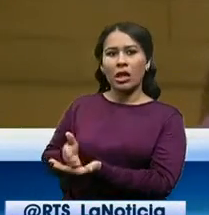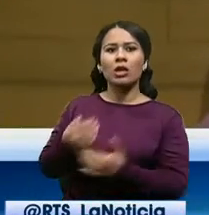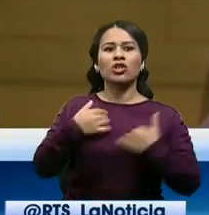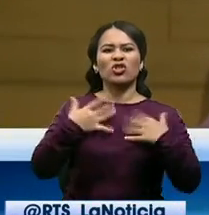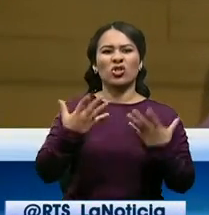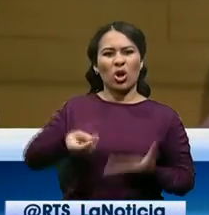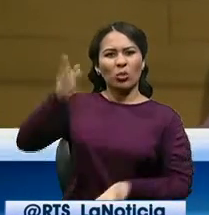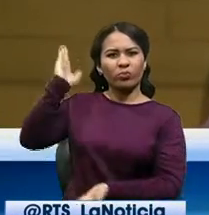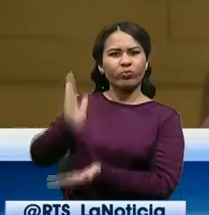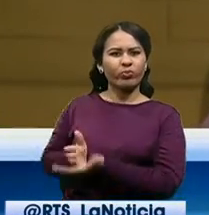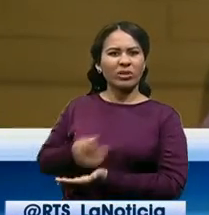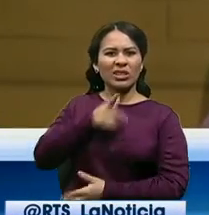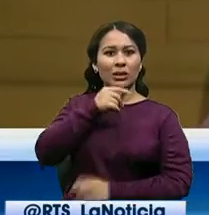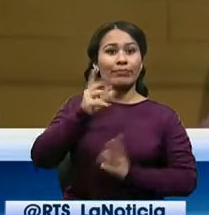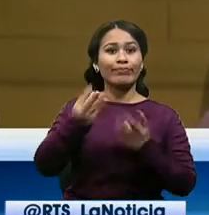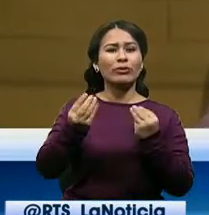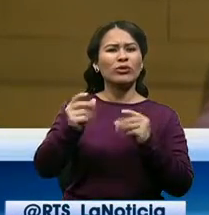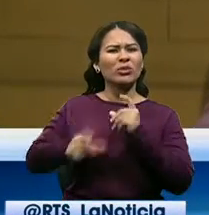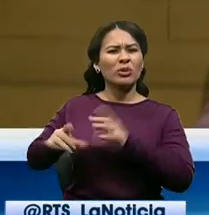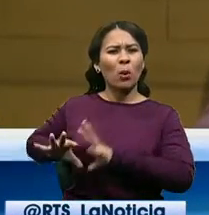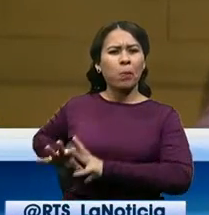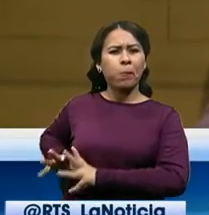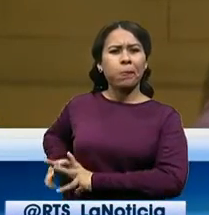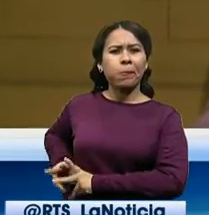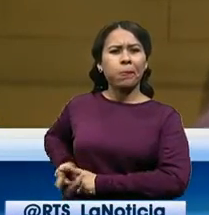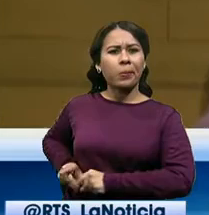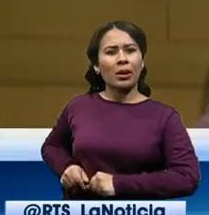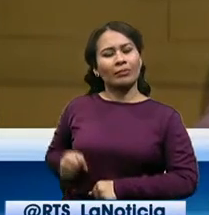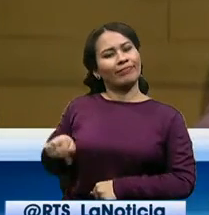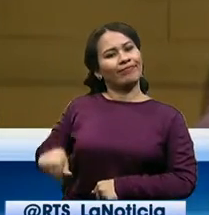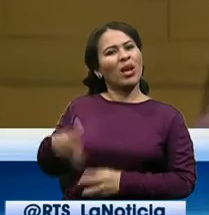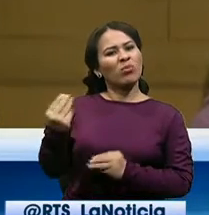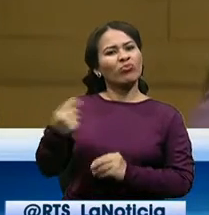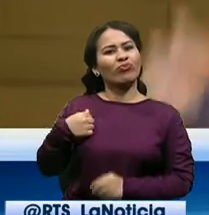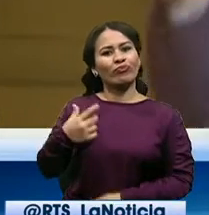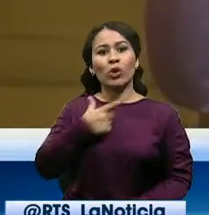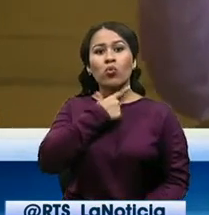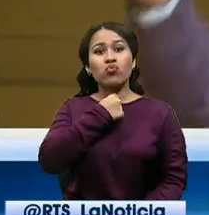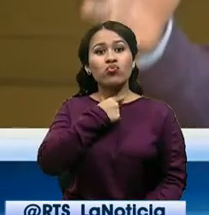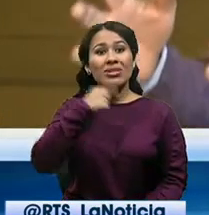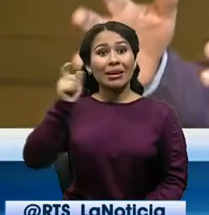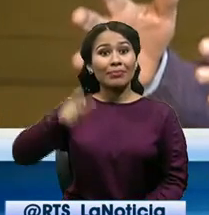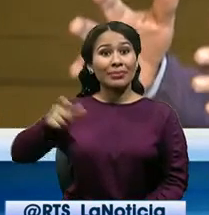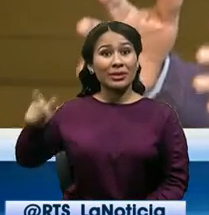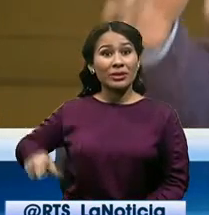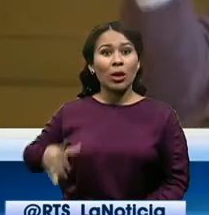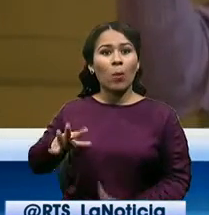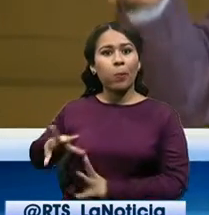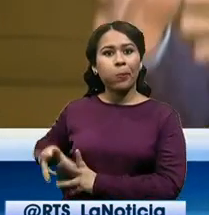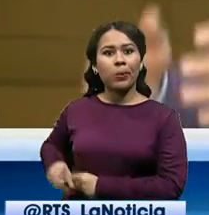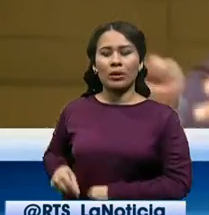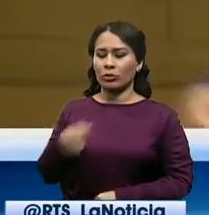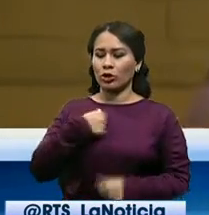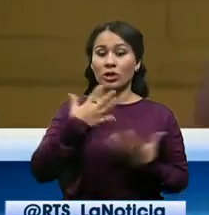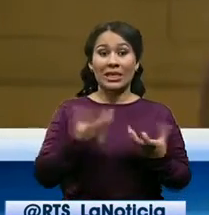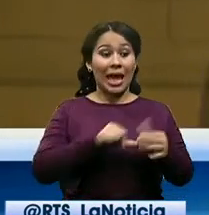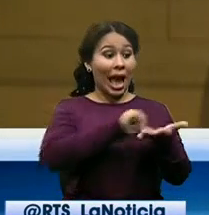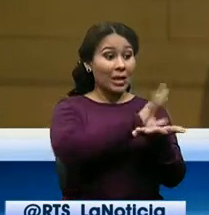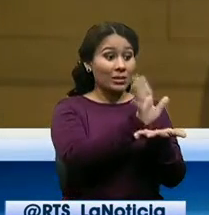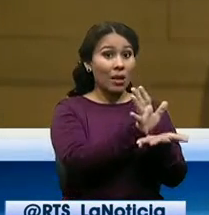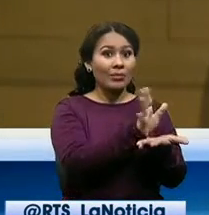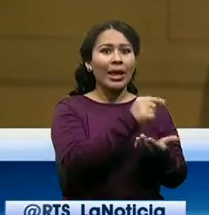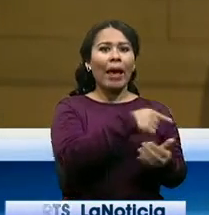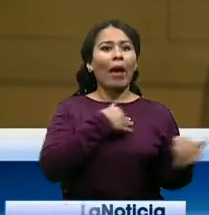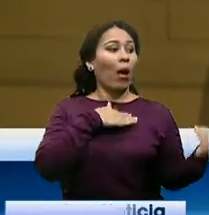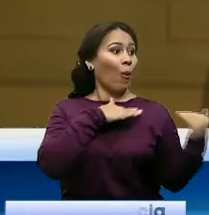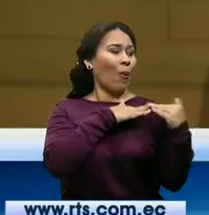el hiperpresidencialismo que conduce naturalmente a la corrupción. Tener una asamblea que fiscalice,